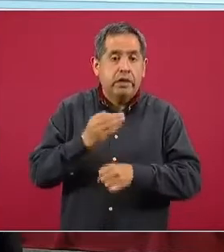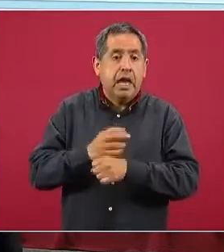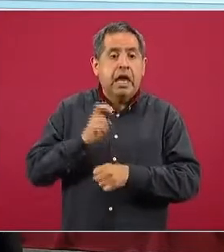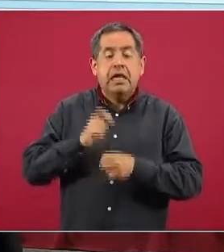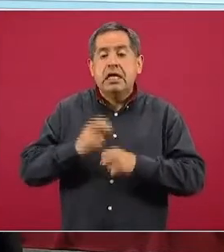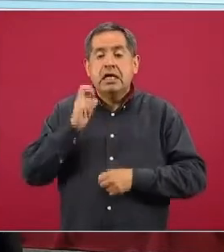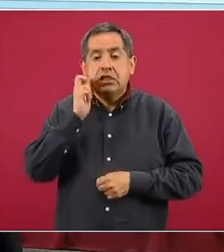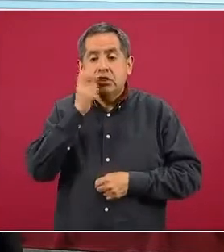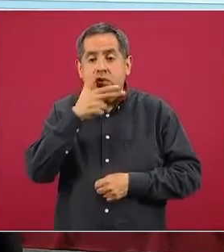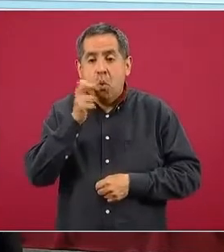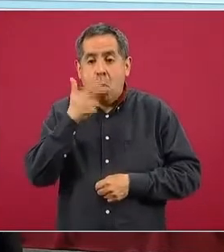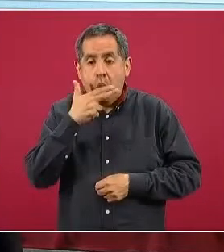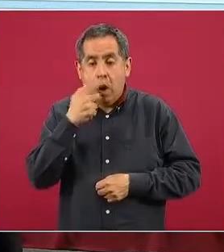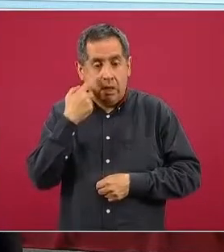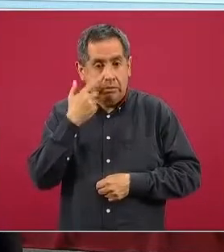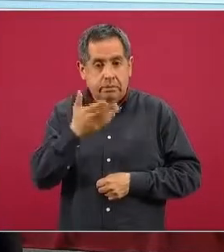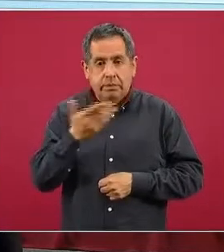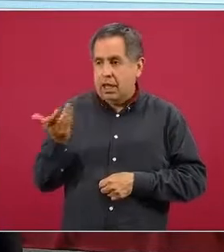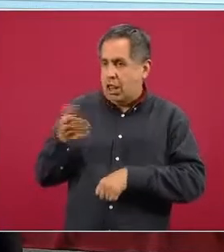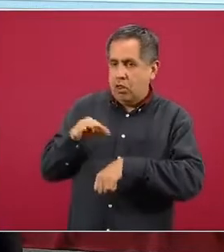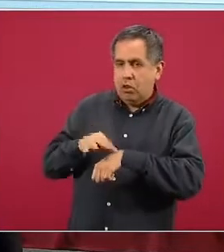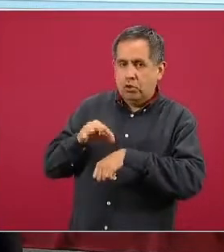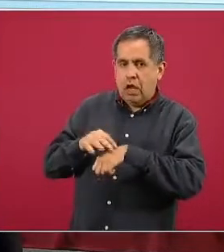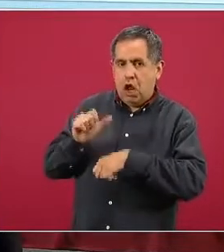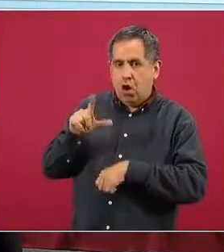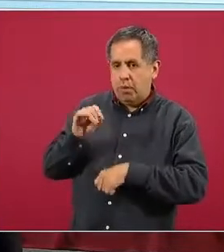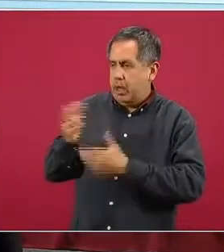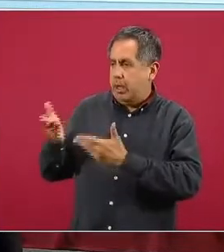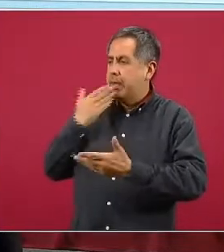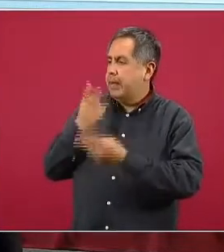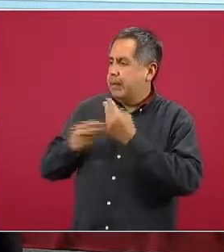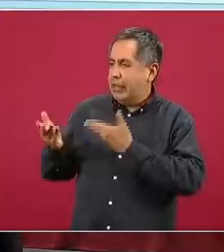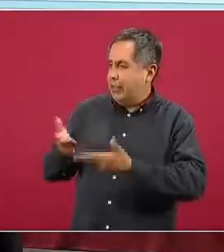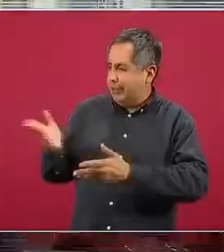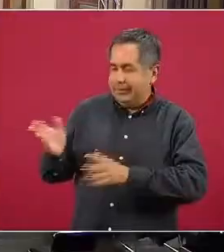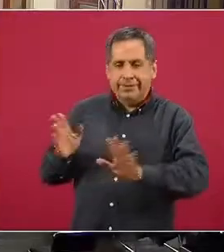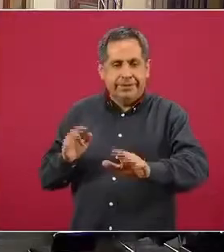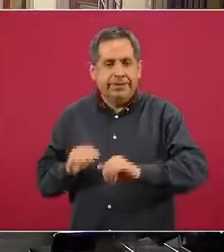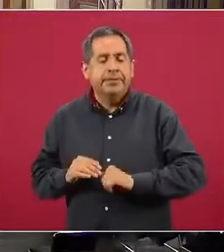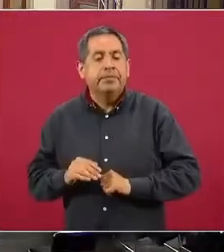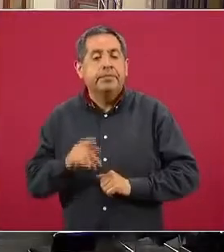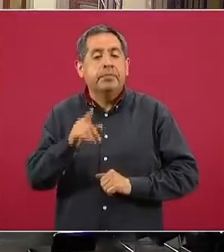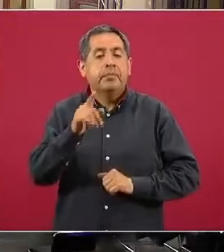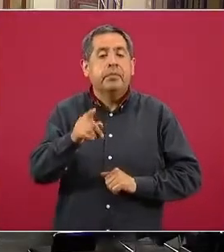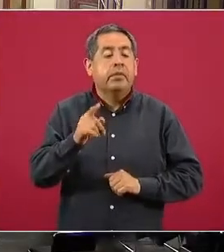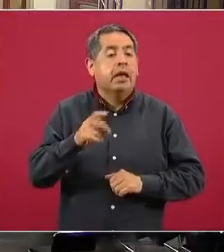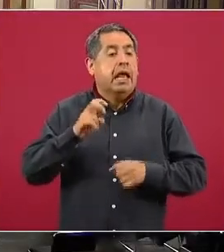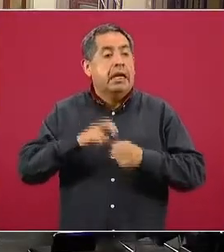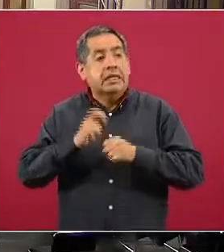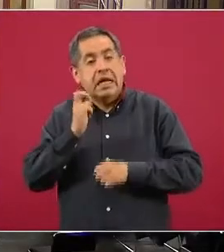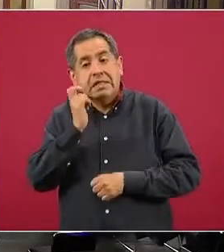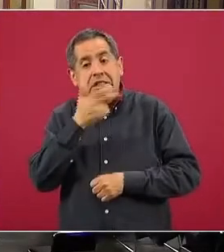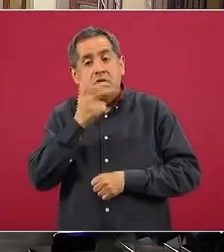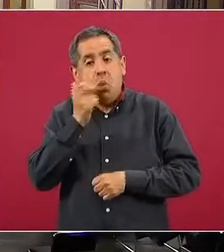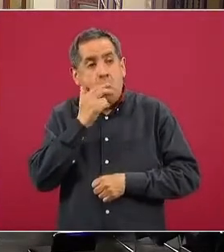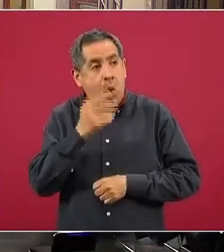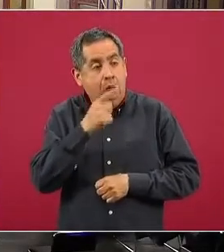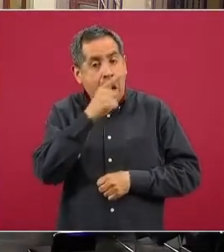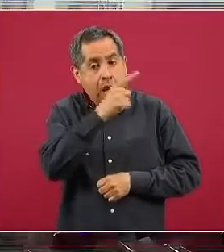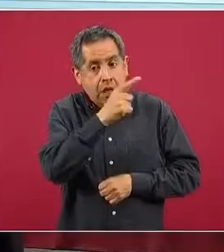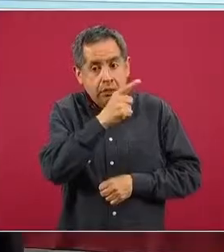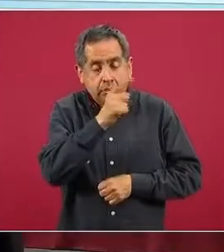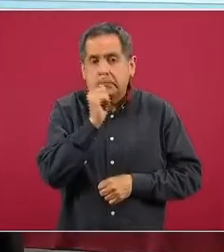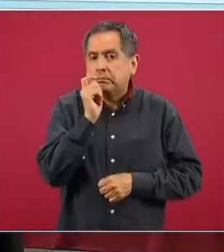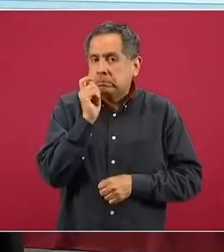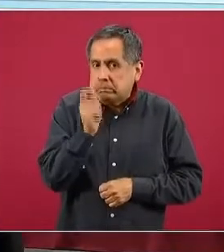Chihuahua. Aquí está el doctor Alomía. Adelante, doctor Alomía, bienvenido. Y lo que está ocurriendo en el estado de Chihuahua es